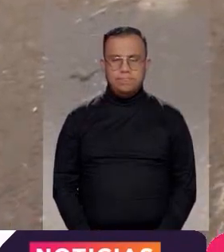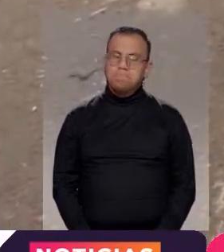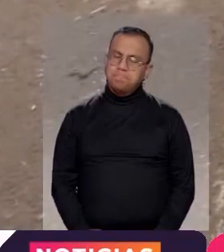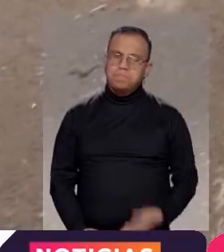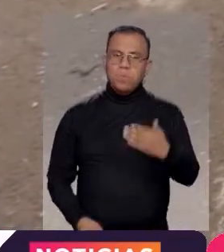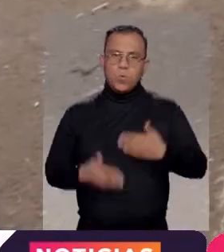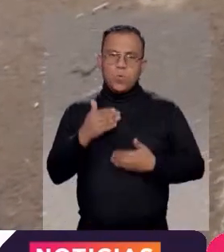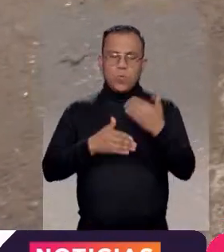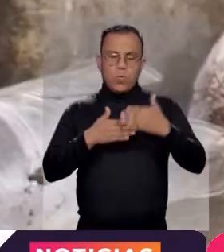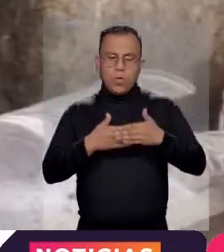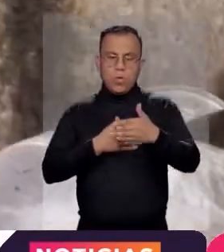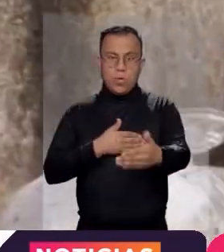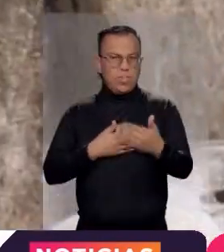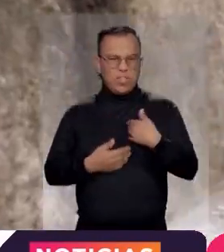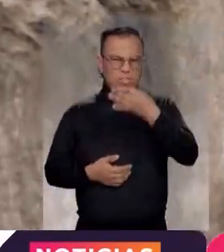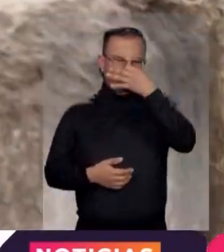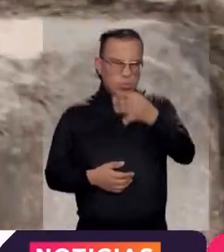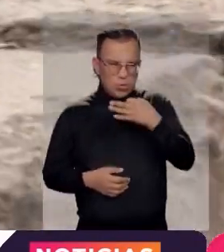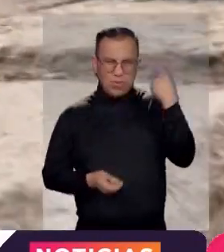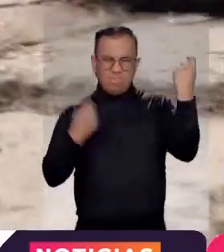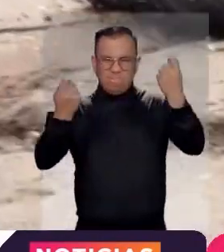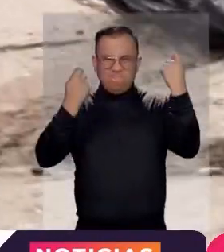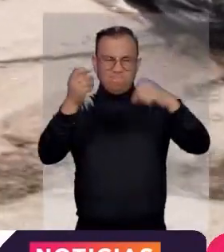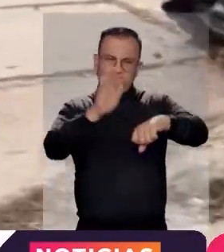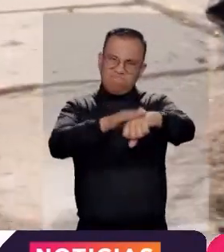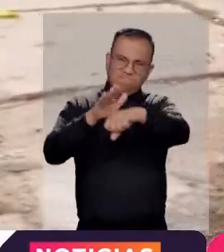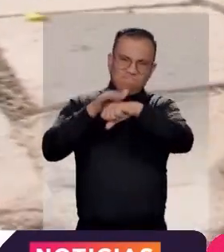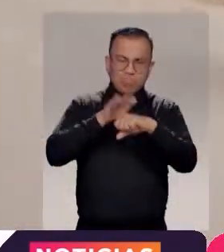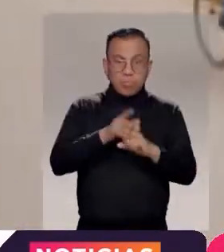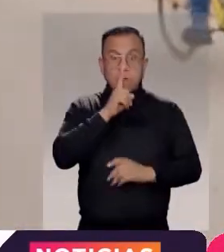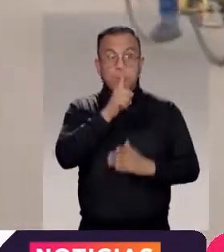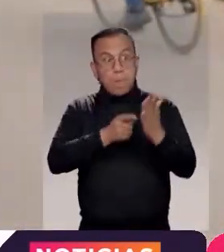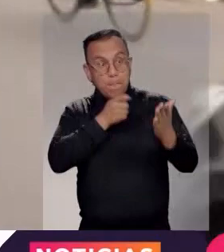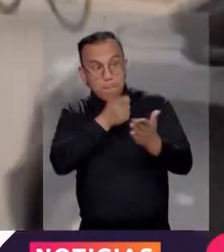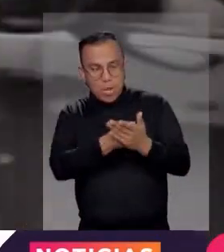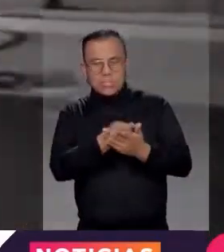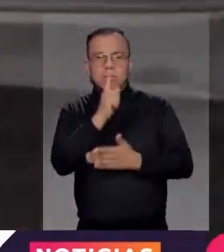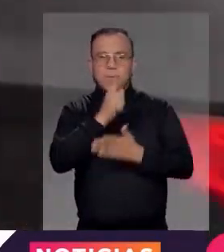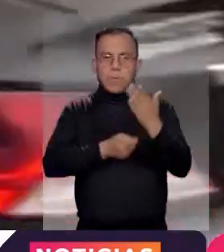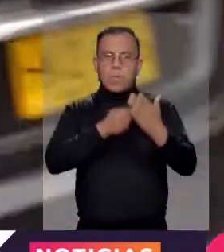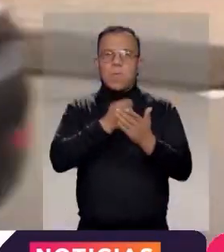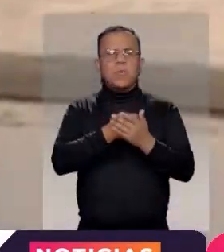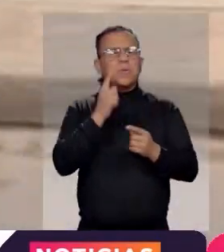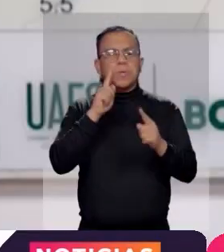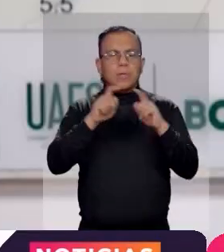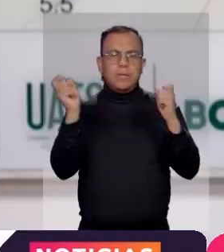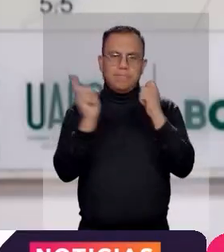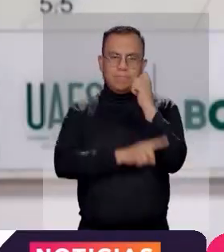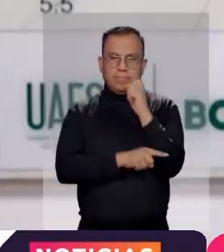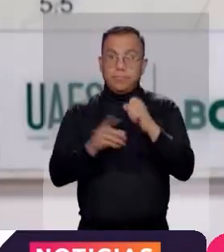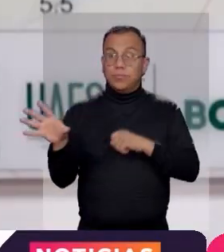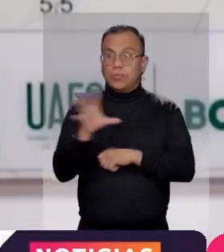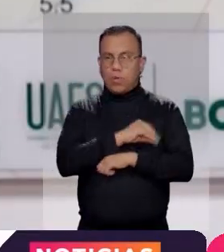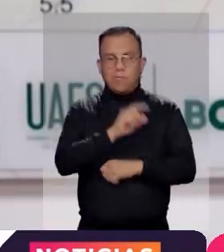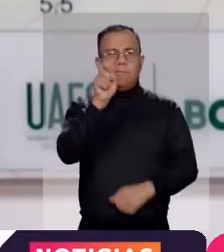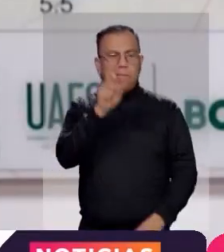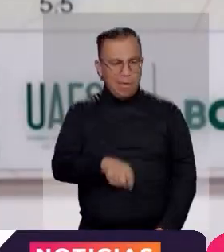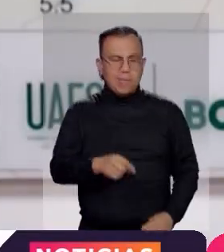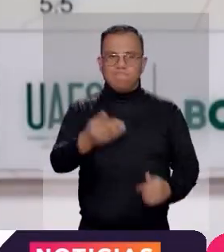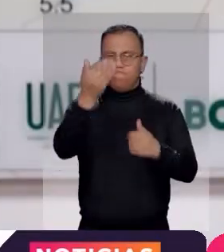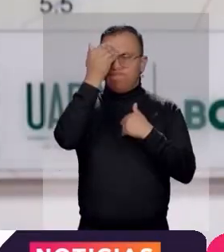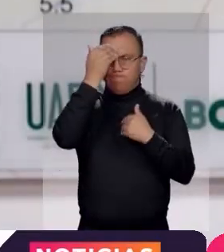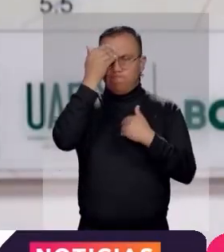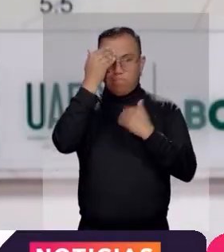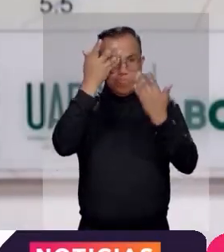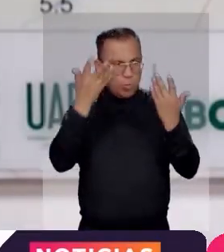Inició una nueva fase de No se amugre con Bogotá para multar a quien deje basura en sitios públicos. Estas son las multas. Todos tenemos que ser